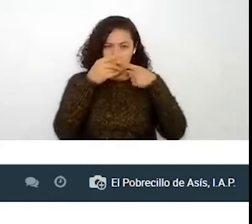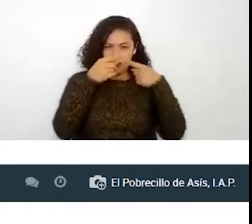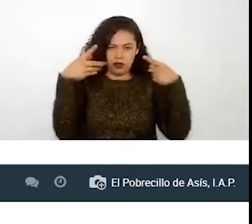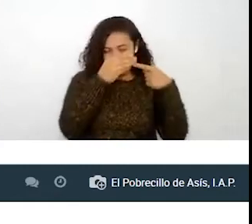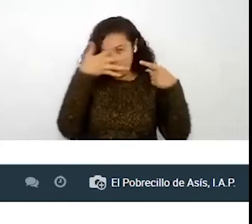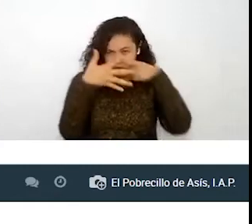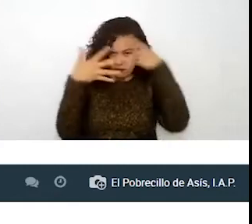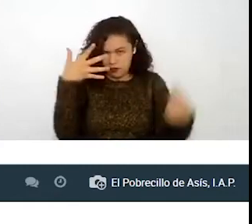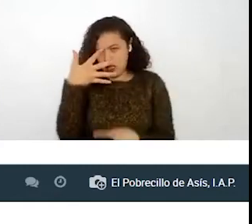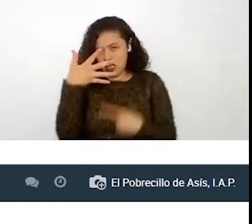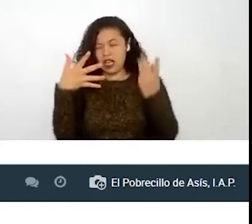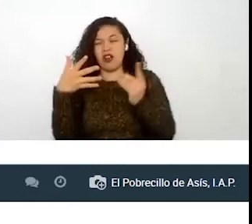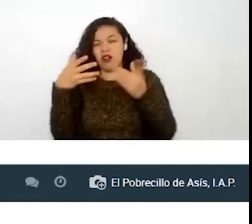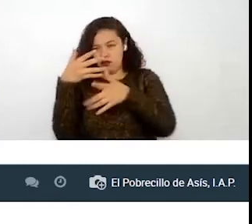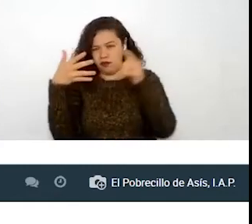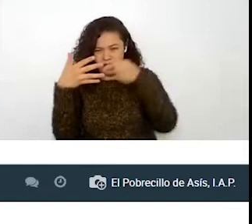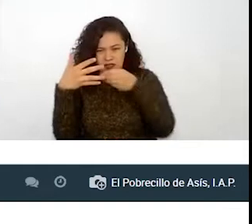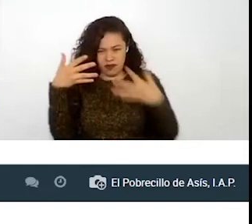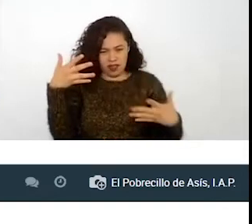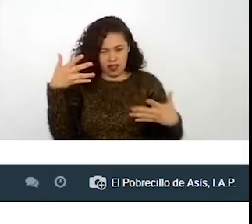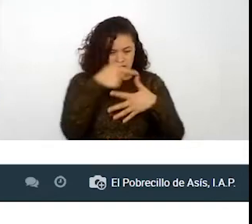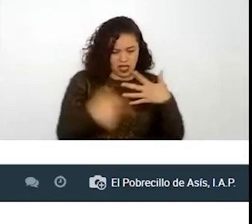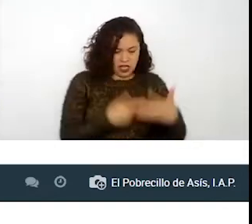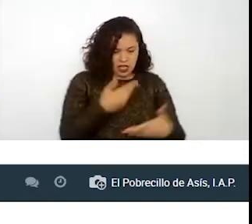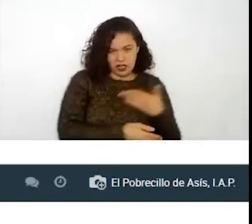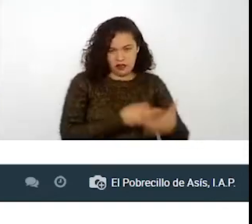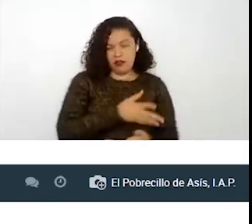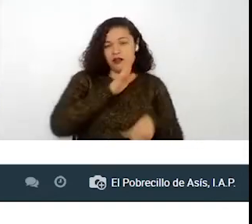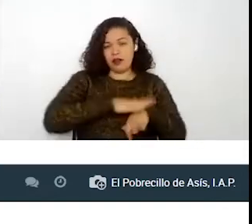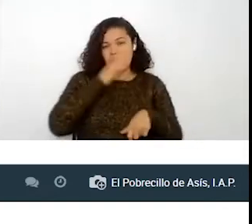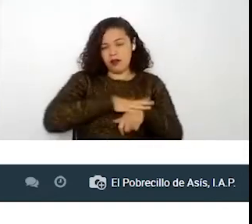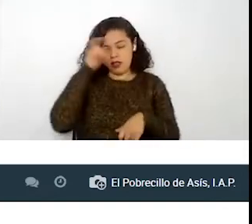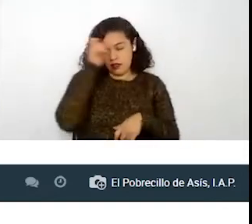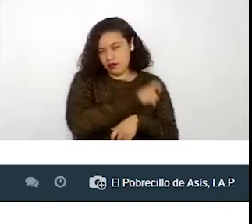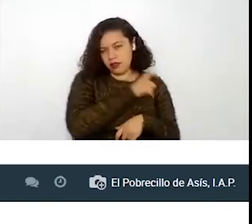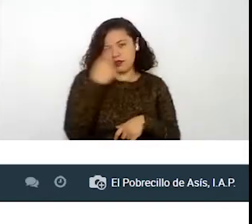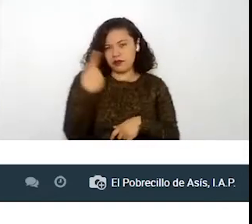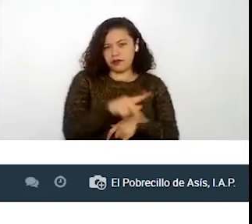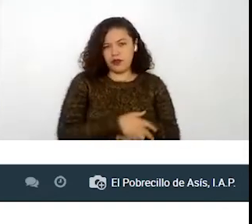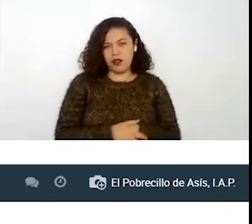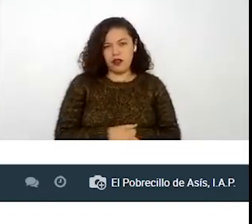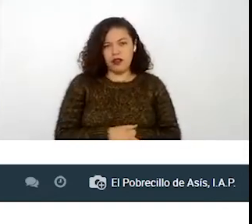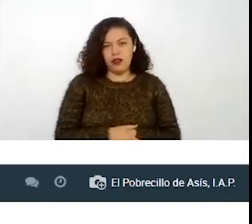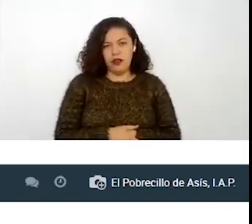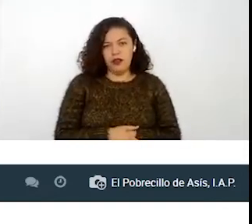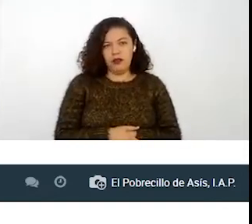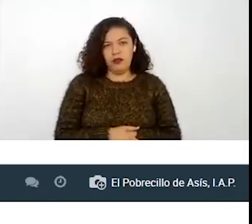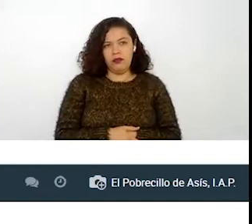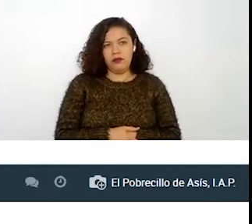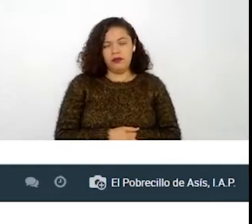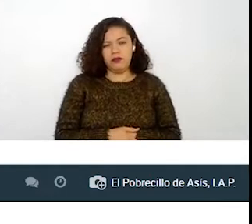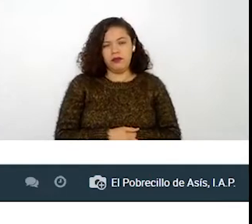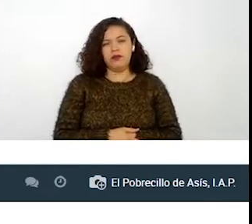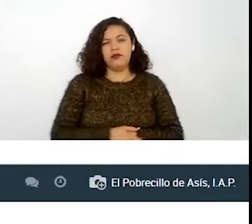en los servicios no porque a veces para ustedes es más difícil se les dificulta luego la la contabilizarlo o